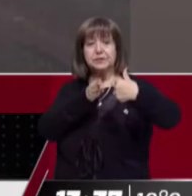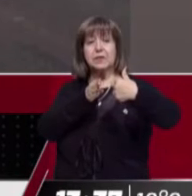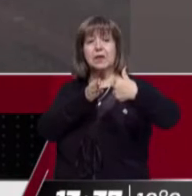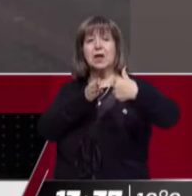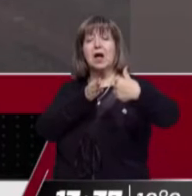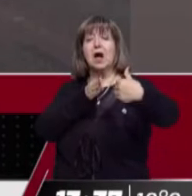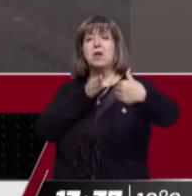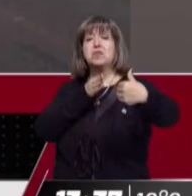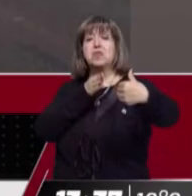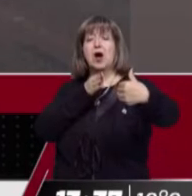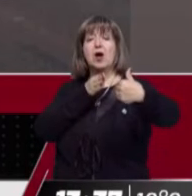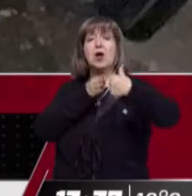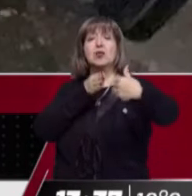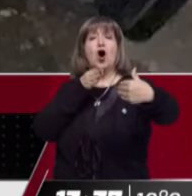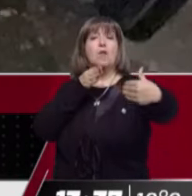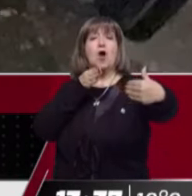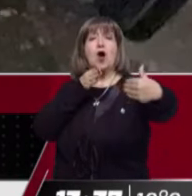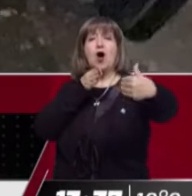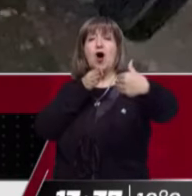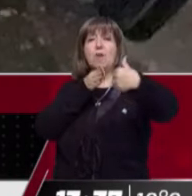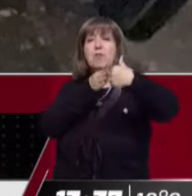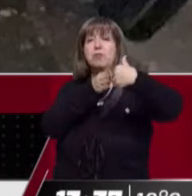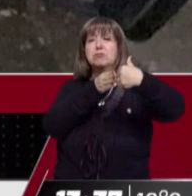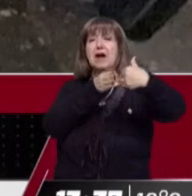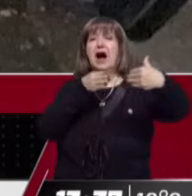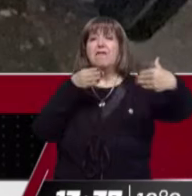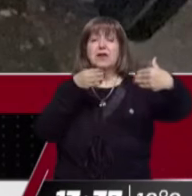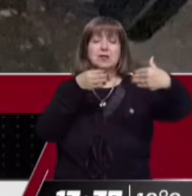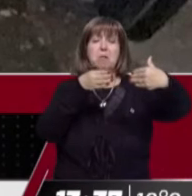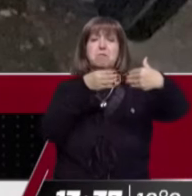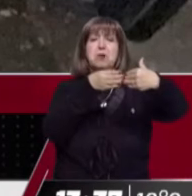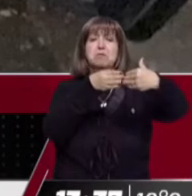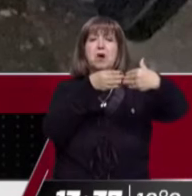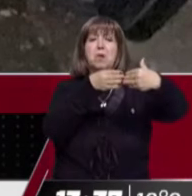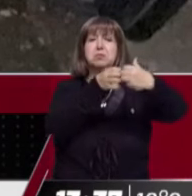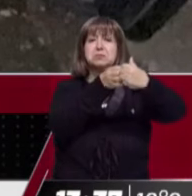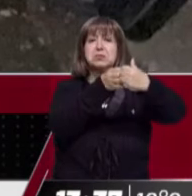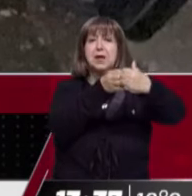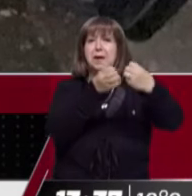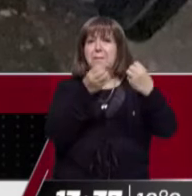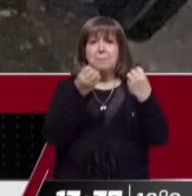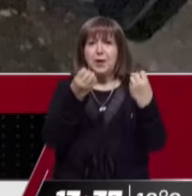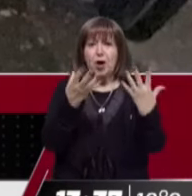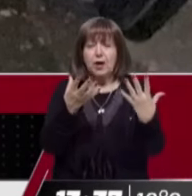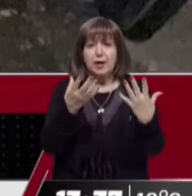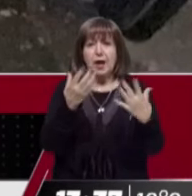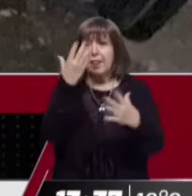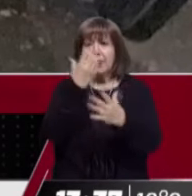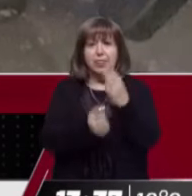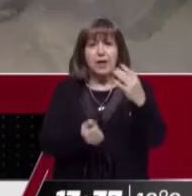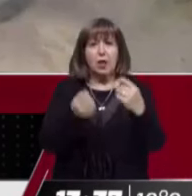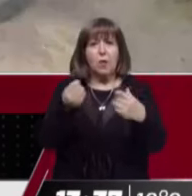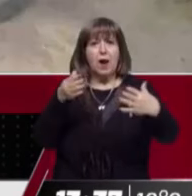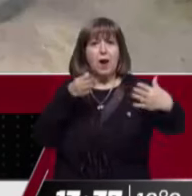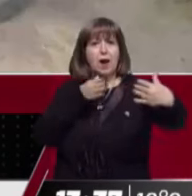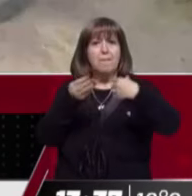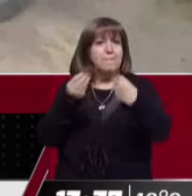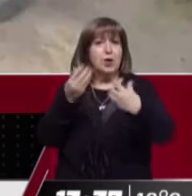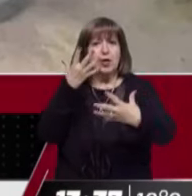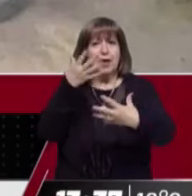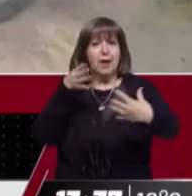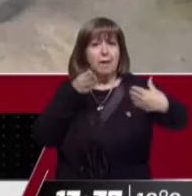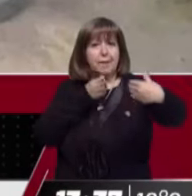este. Terminan impactando de frente los dos vehículos. Aún se trata de establecer cuál fue la mecánica o los